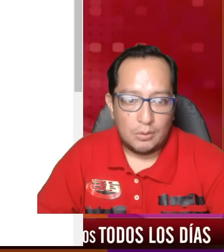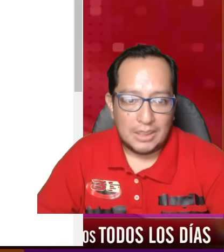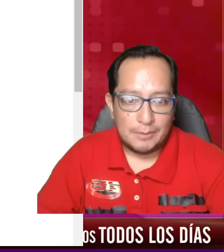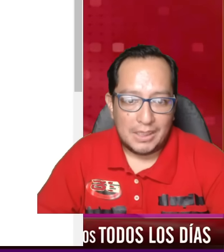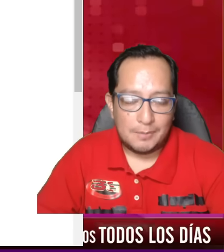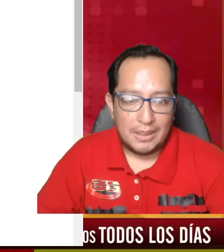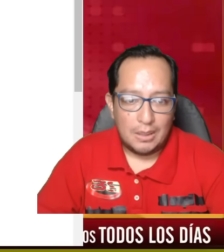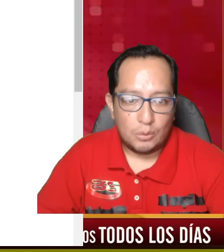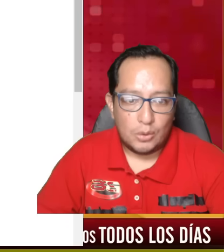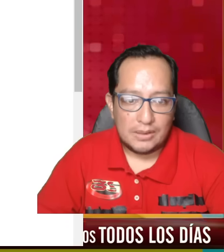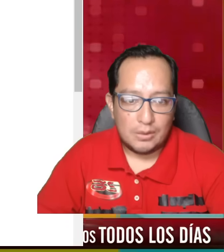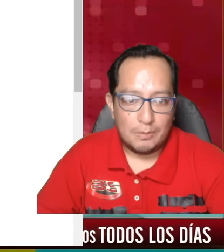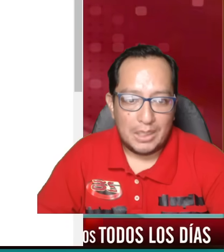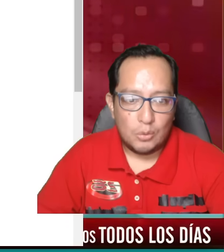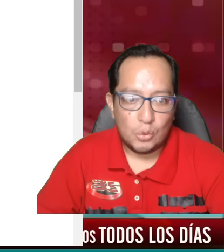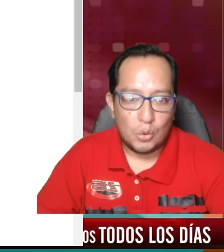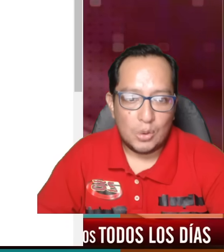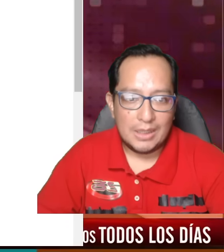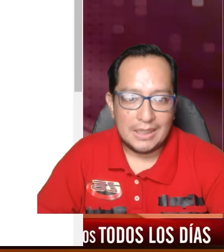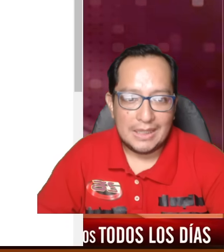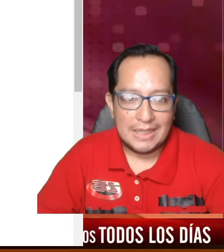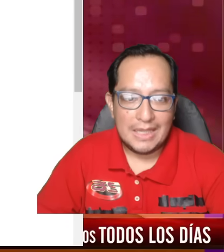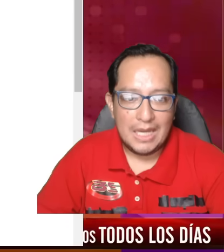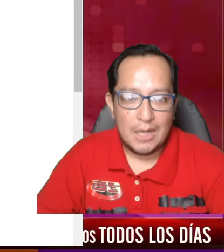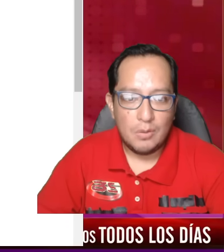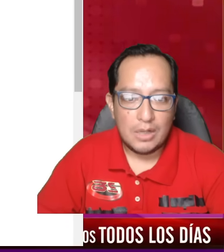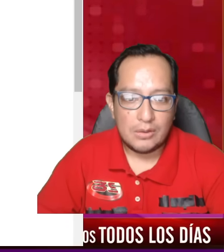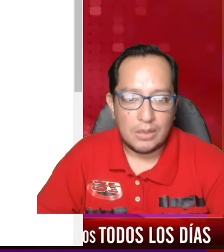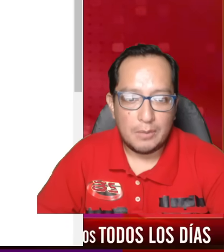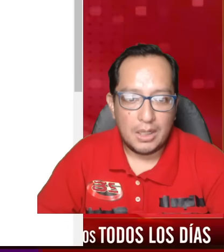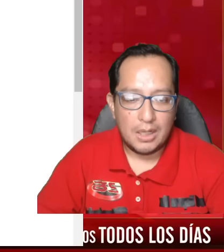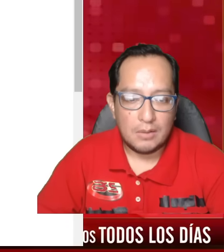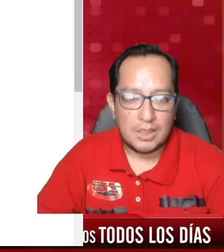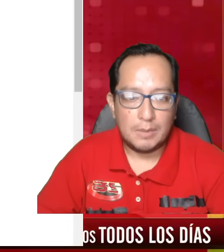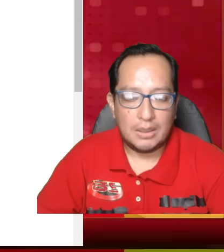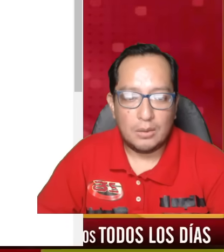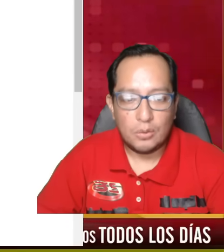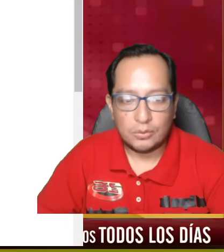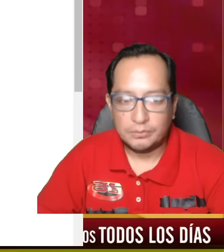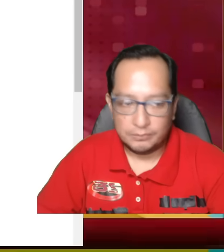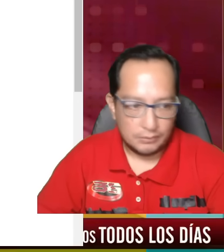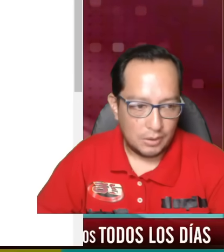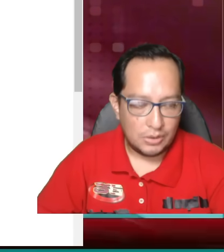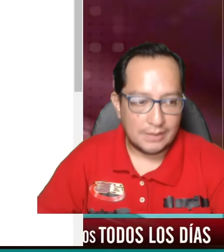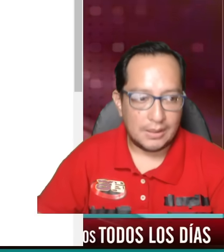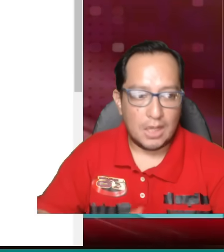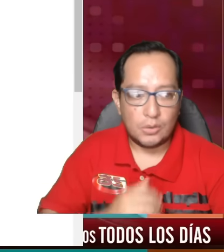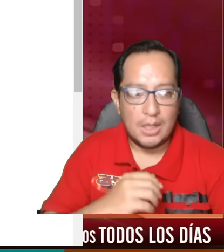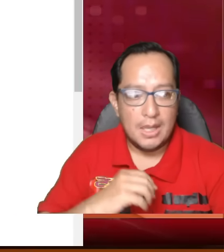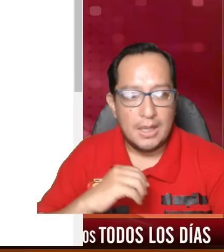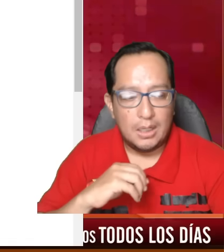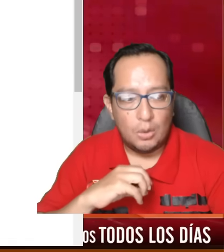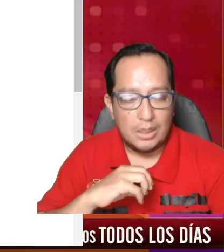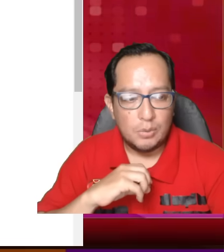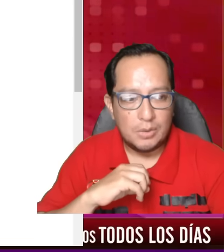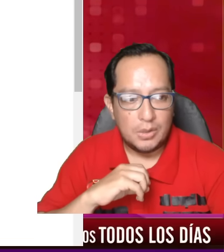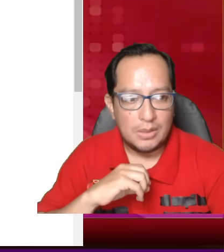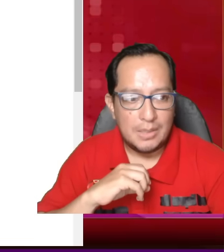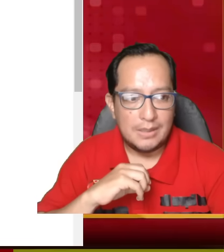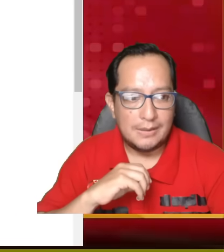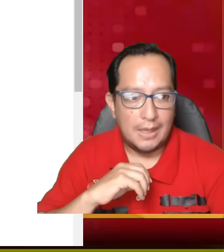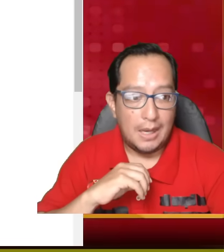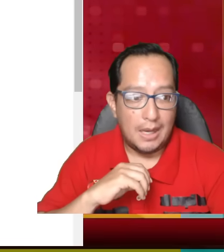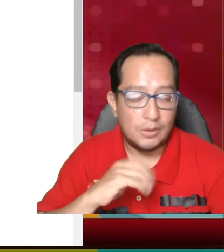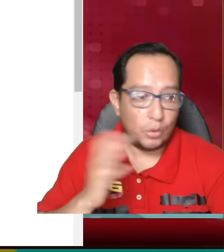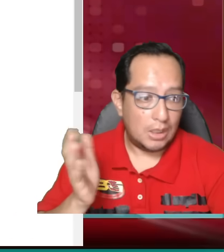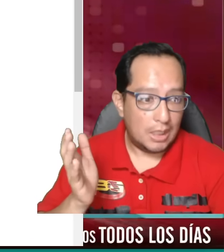autoridades facultadas para expedir la autorización para el uso del himno nacional mexicano en espectáculos, los ya citados. Recordaremos, amigos y